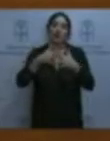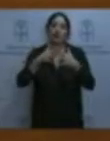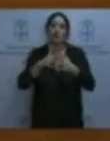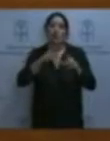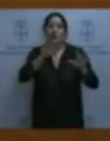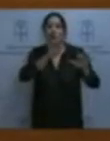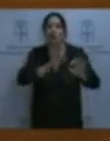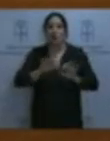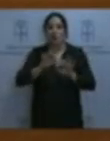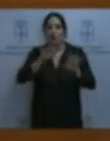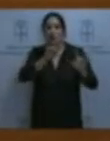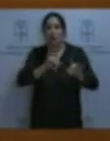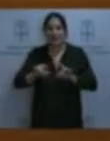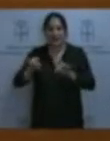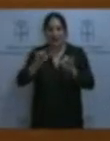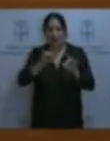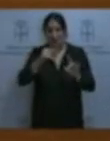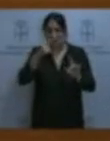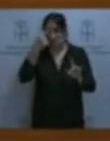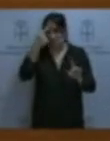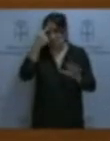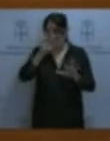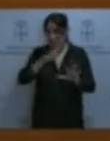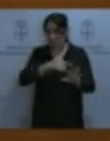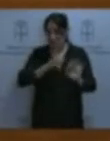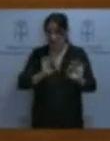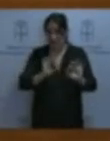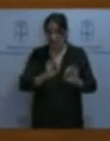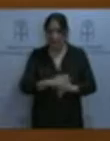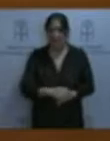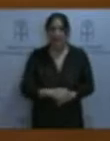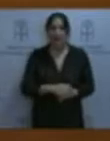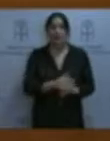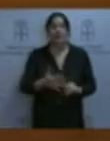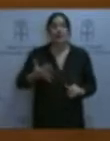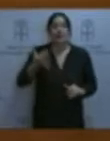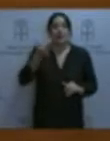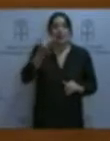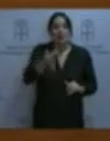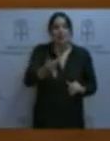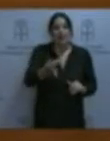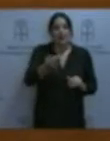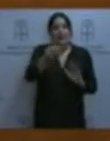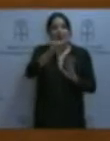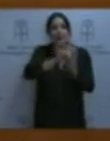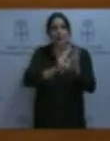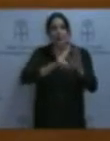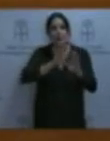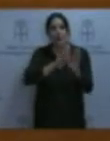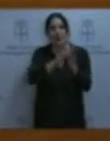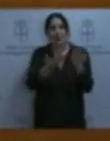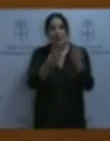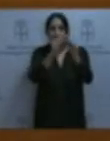del Territorio, si no recuerdo mal de memoria el nombre. Por si esto fuera poco, la laxitud en los criterios de elaboración de los catálogos